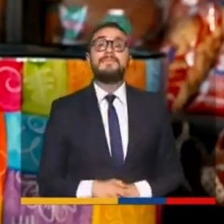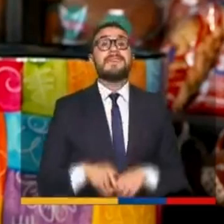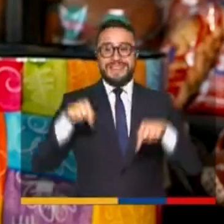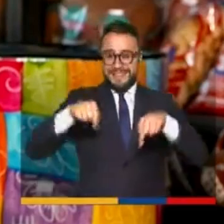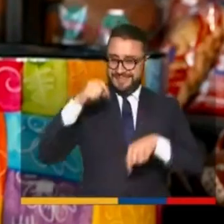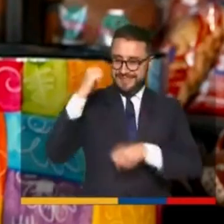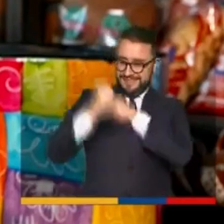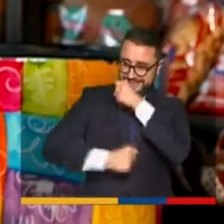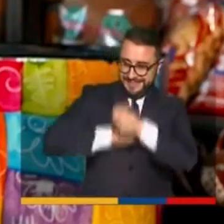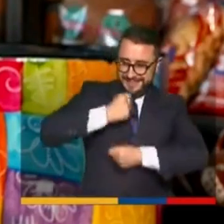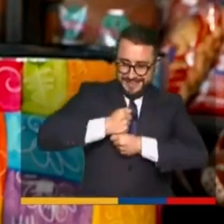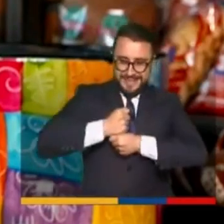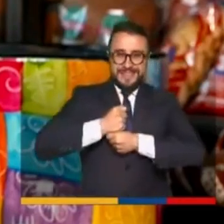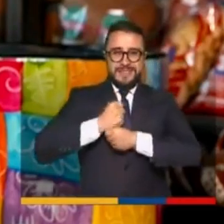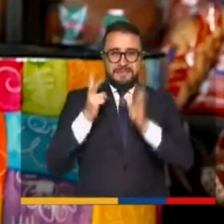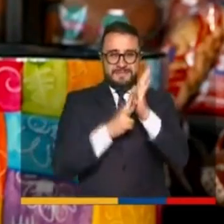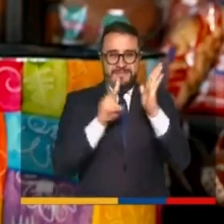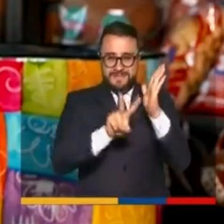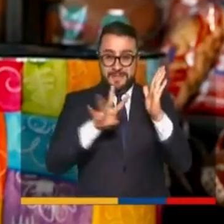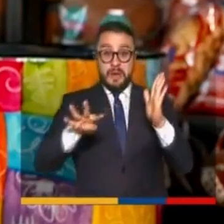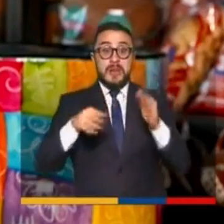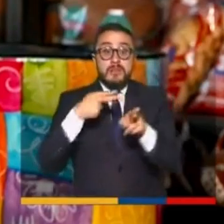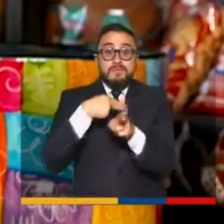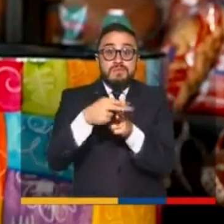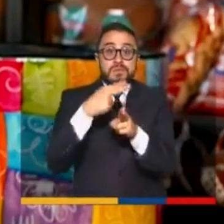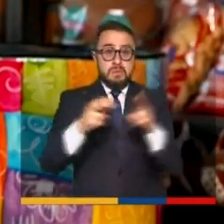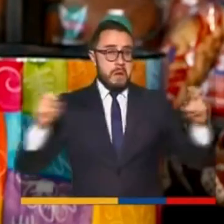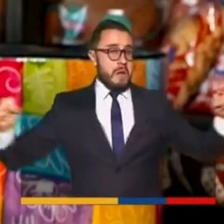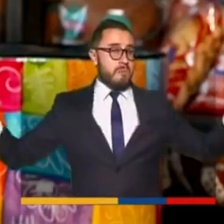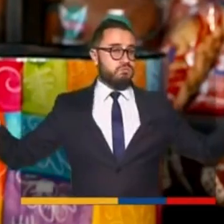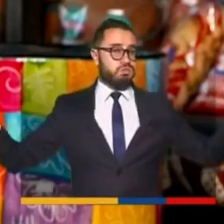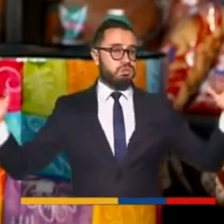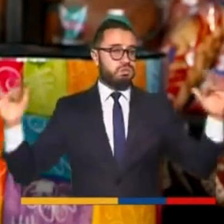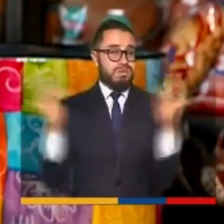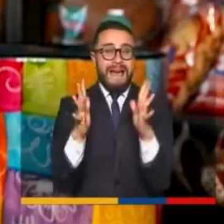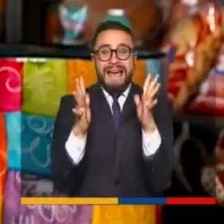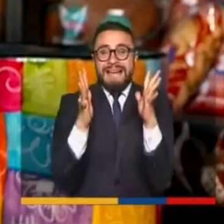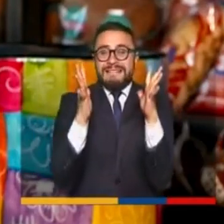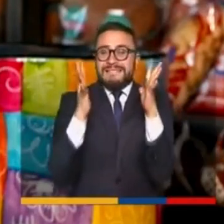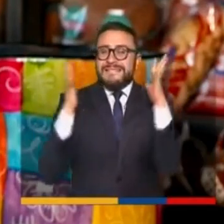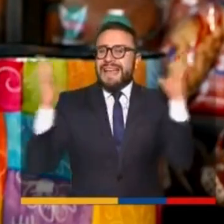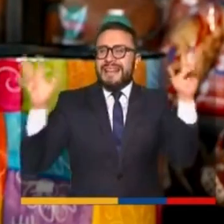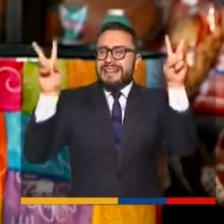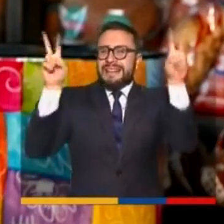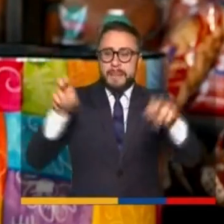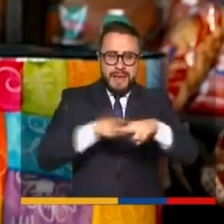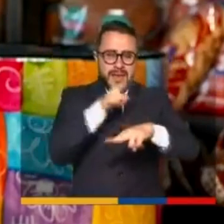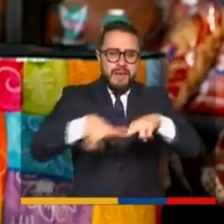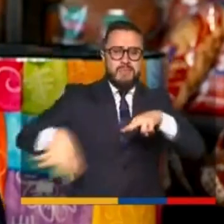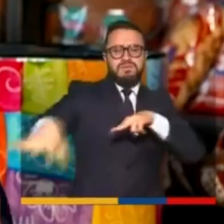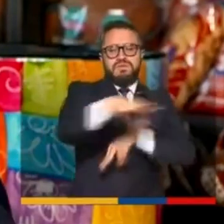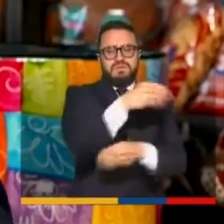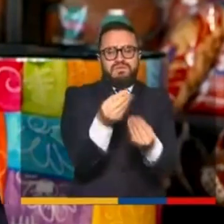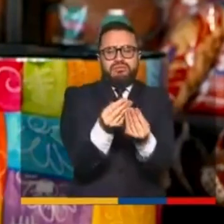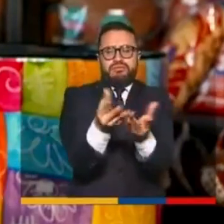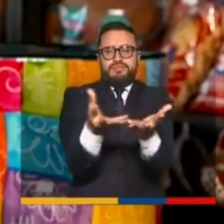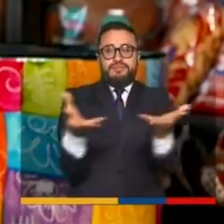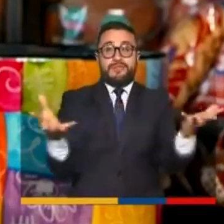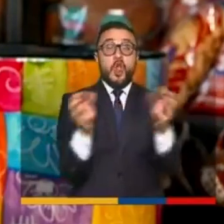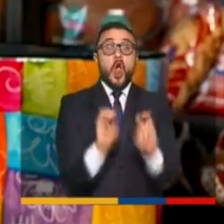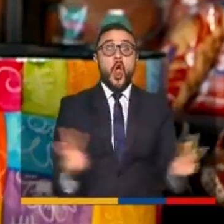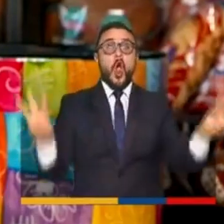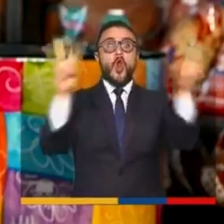de la cumbre más importante de la biodiversidad del mundo, la COP16 en